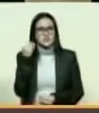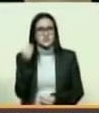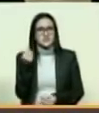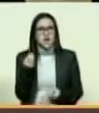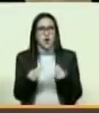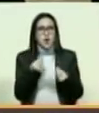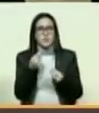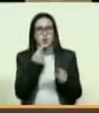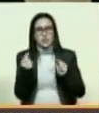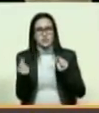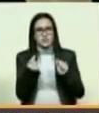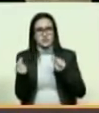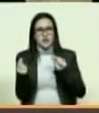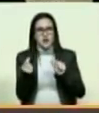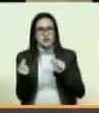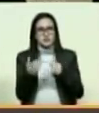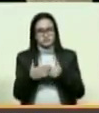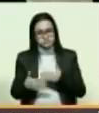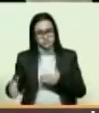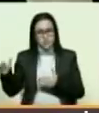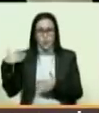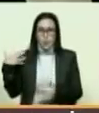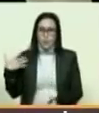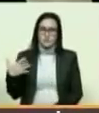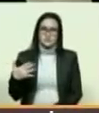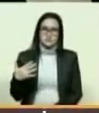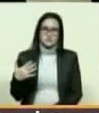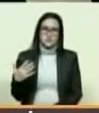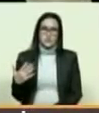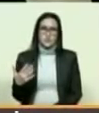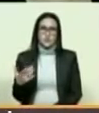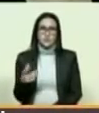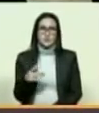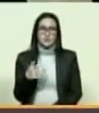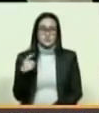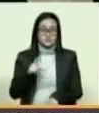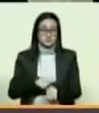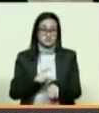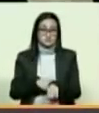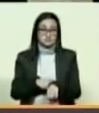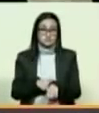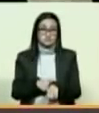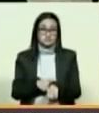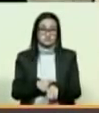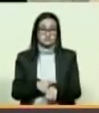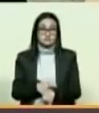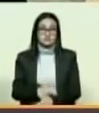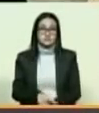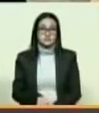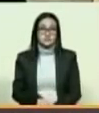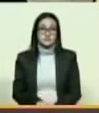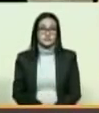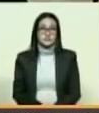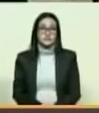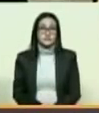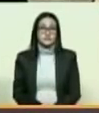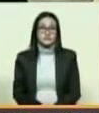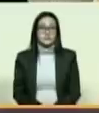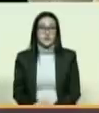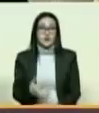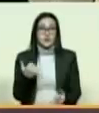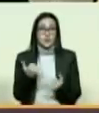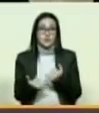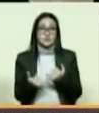los diálogos a lo largo de estos últimos tiempos. Y finalmente, también haciendo énfasis en lo